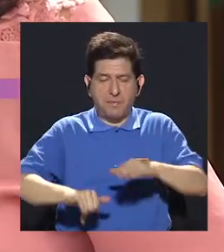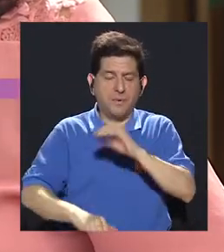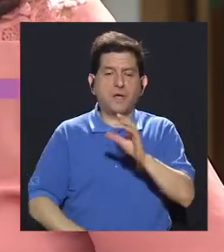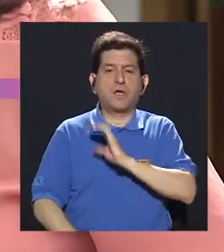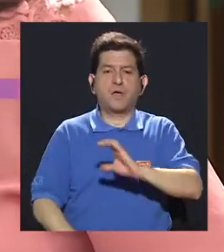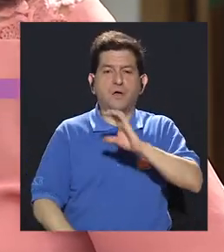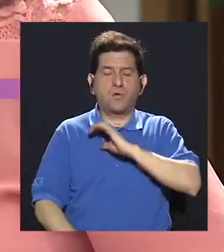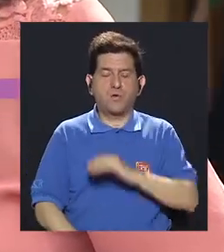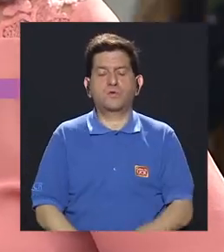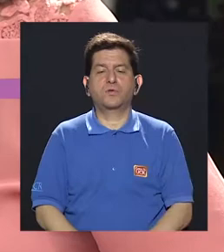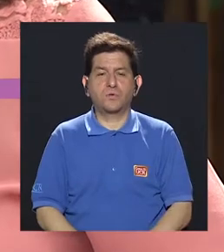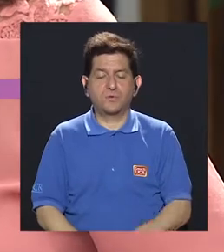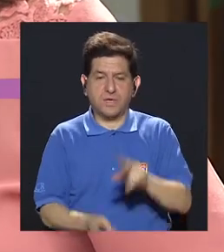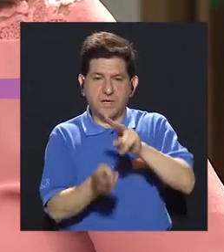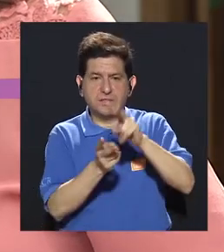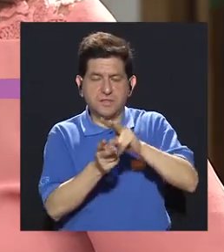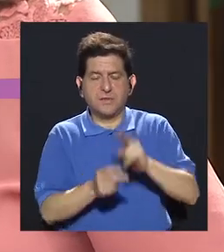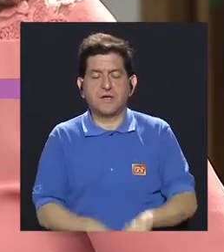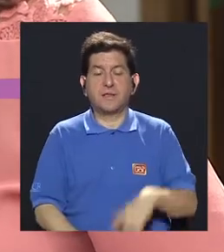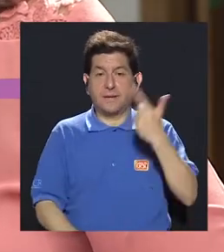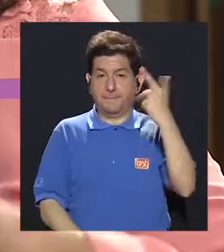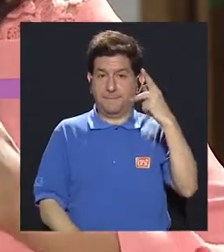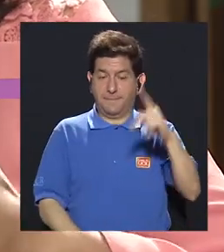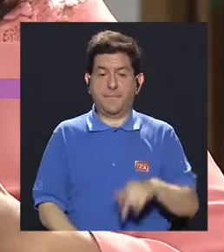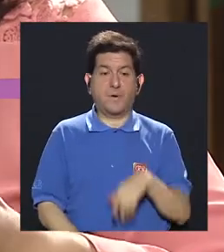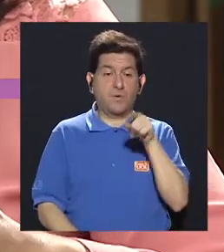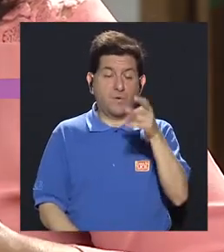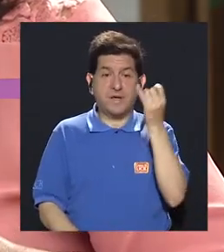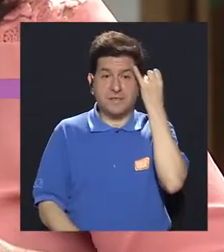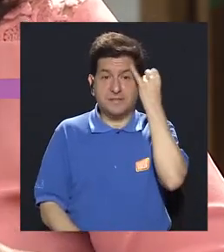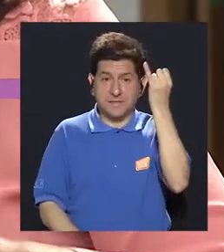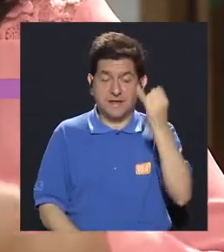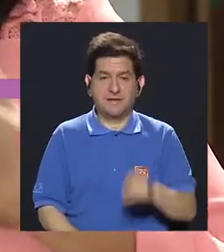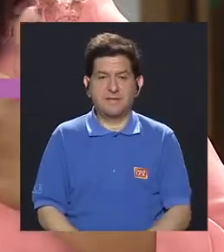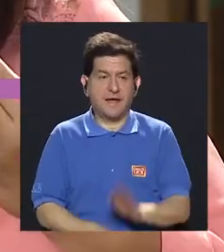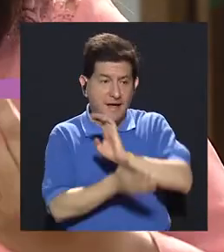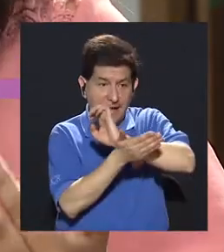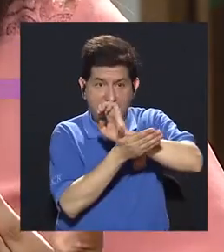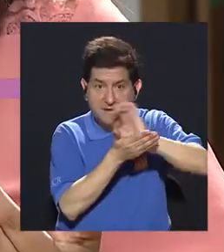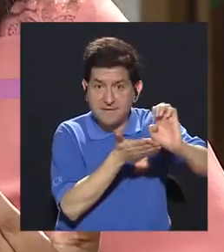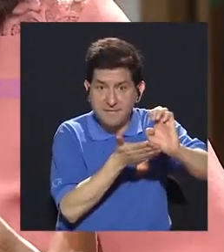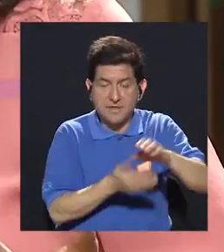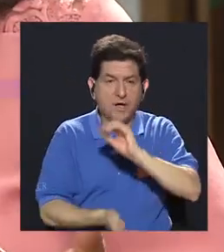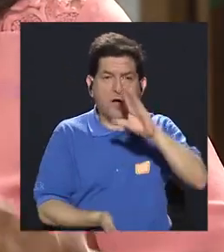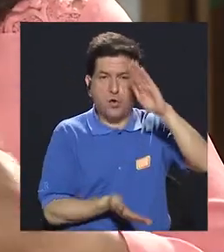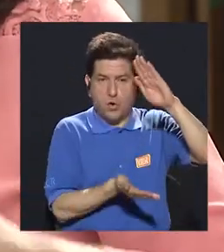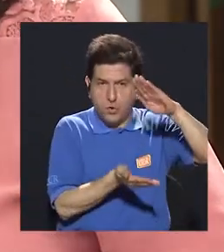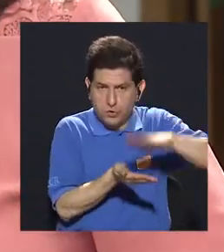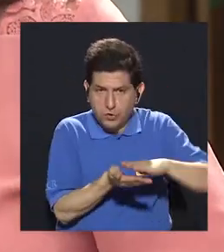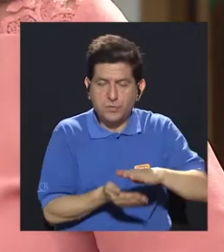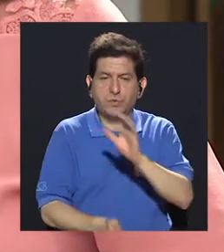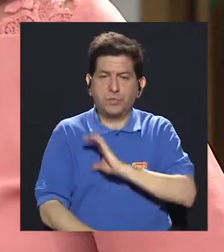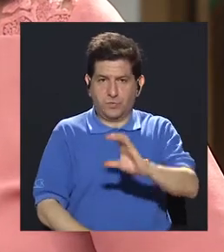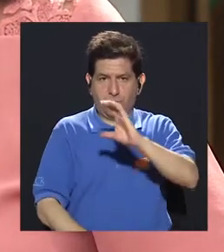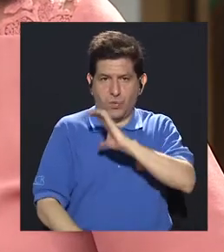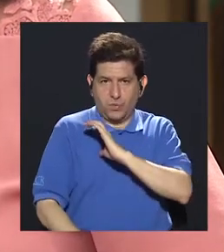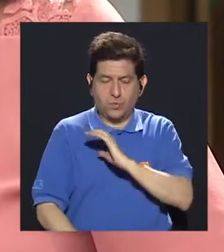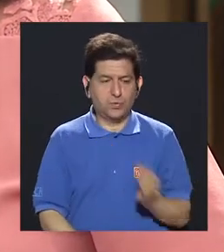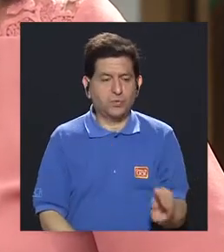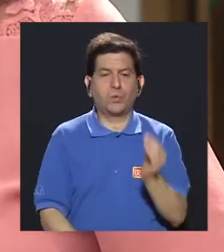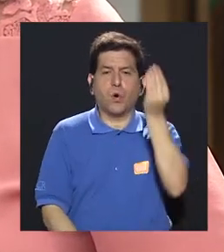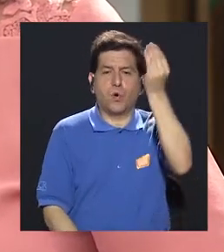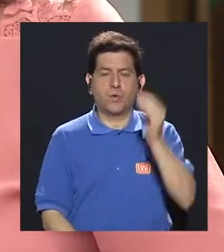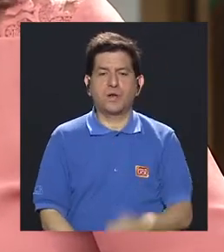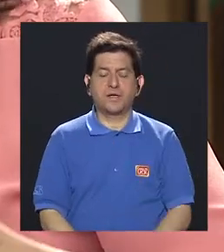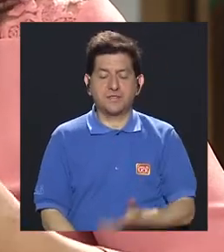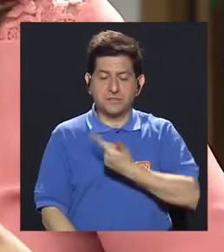y las conductas sexuales de alto riesgo. Entonces, con esta misión en mente, ¿verdad?, de tratar de prevenir o disminuir estas conductas